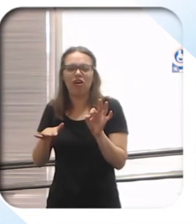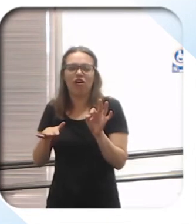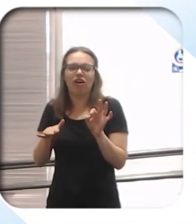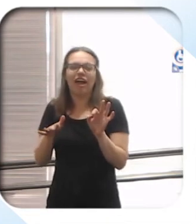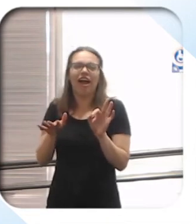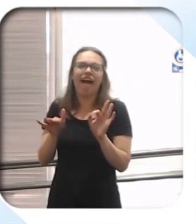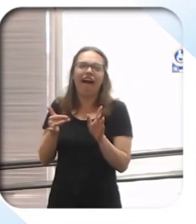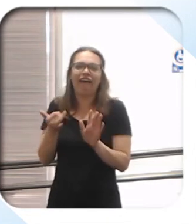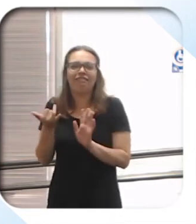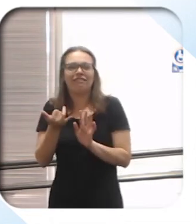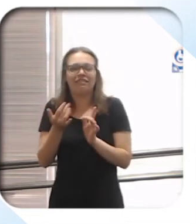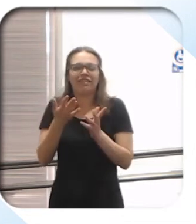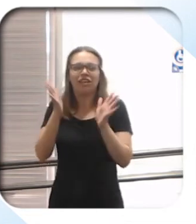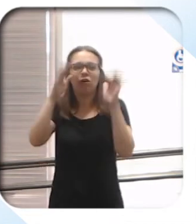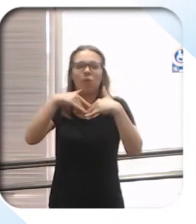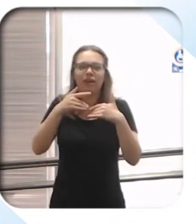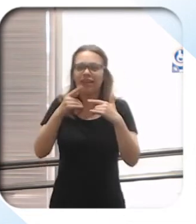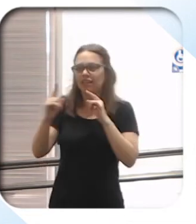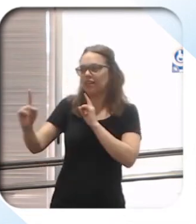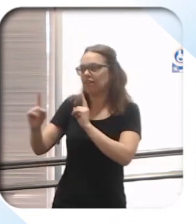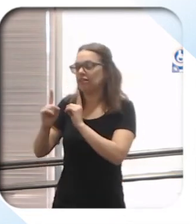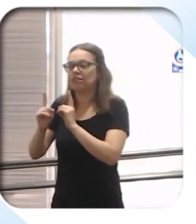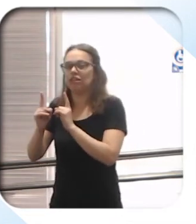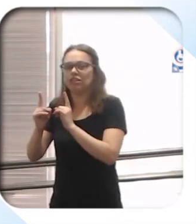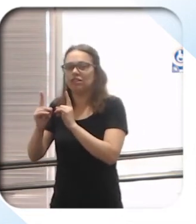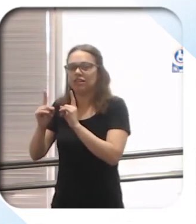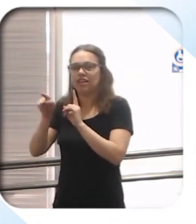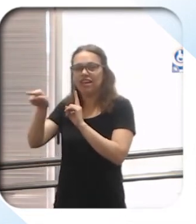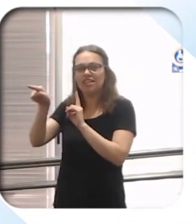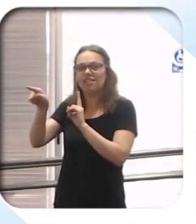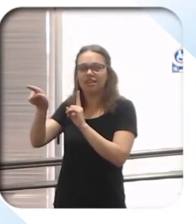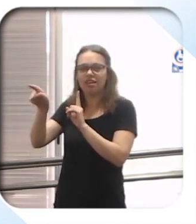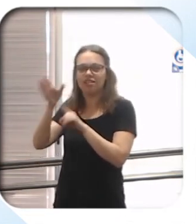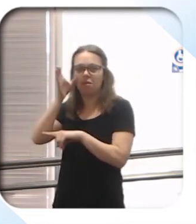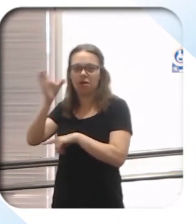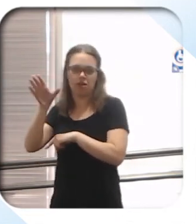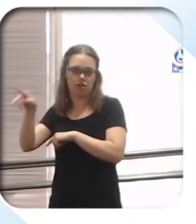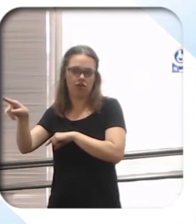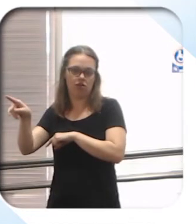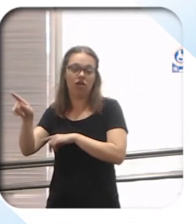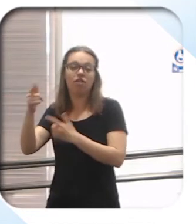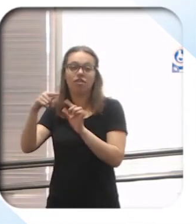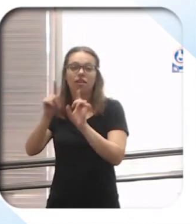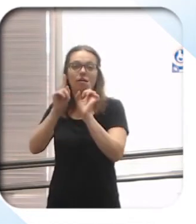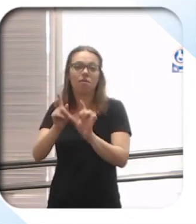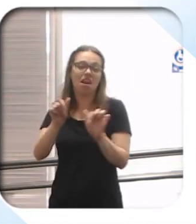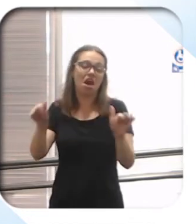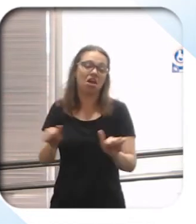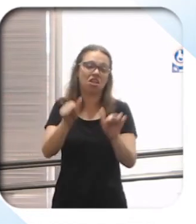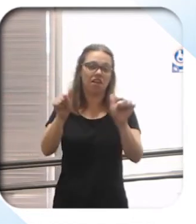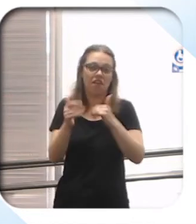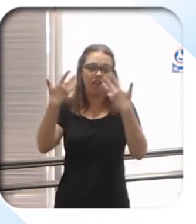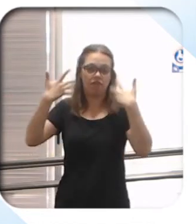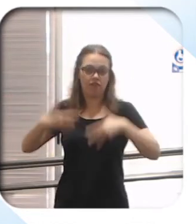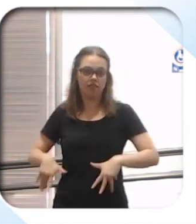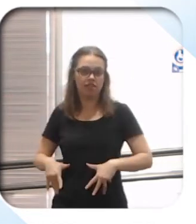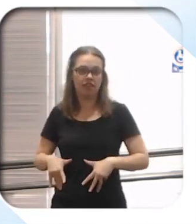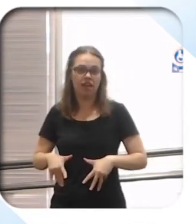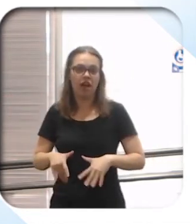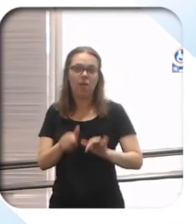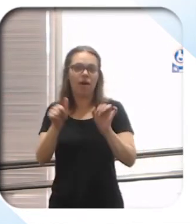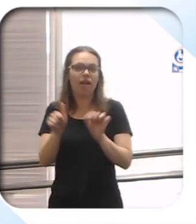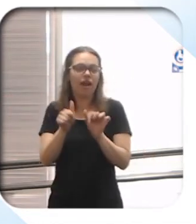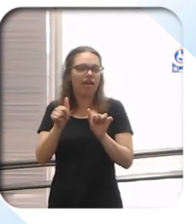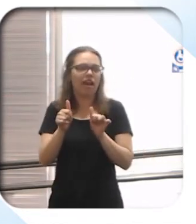puede ser expuesto peligrosamente a otros, ¿verdad? También se les proponen actividades físicas para que descarguen